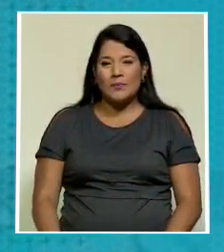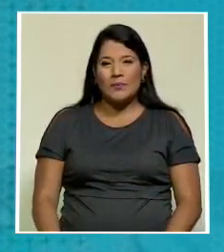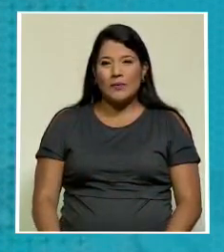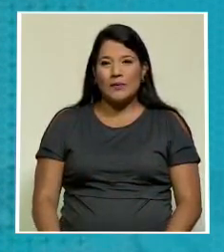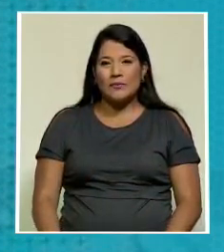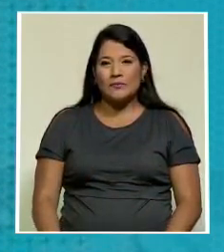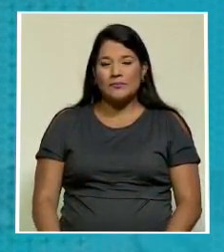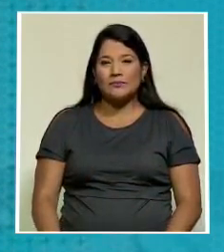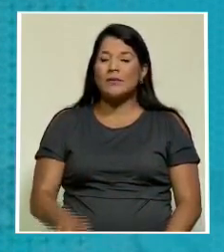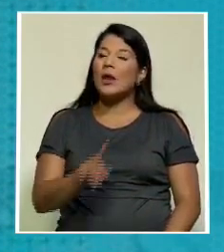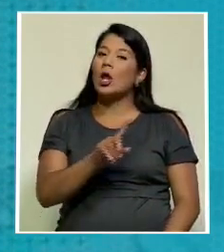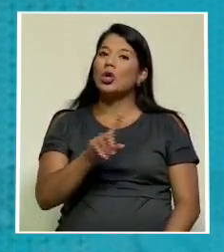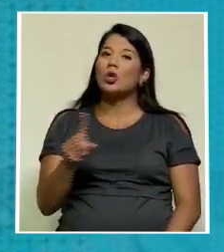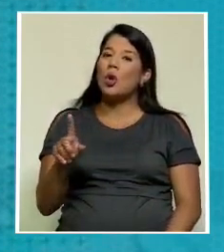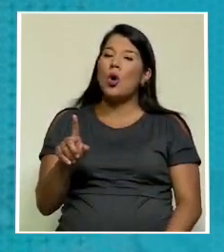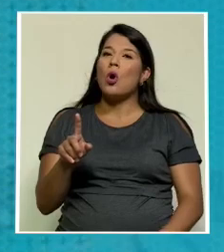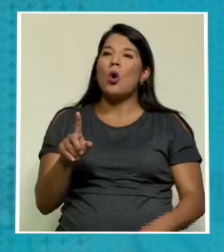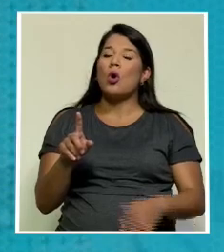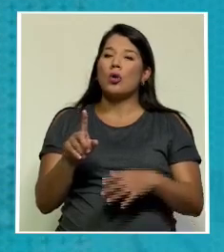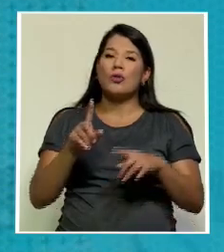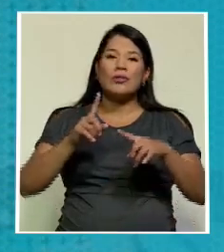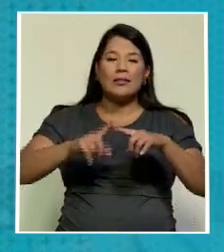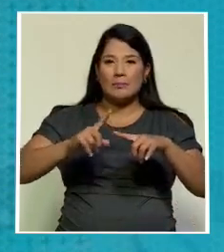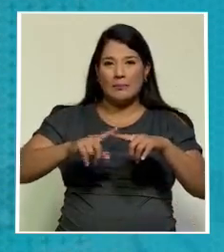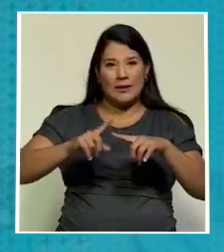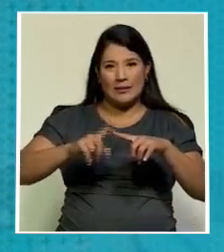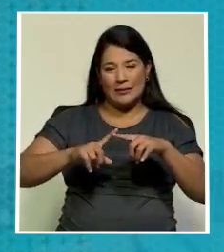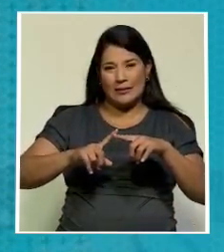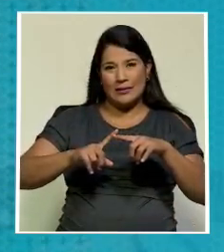el tema no es una cuestión de